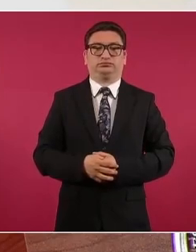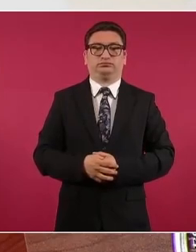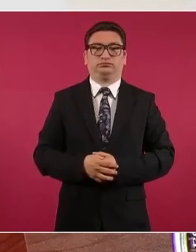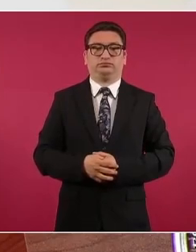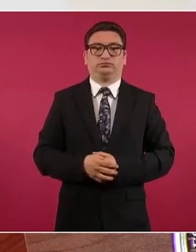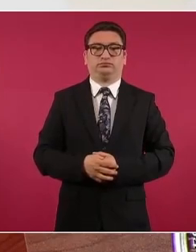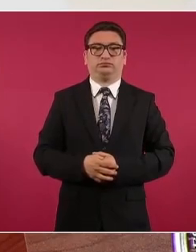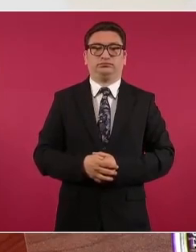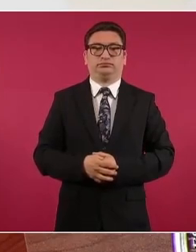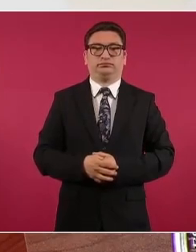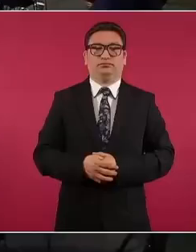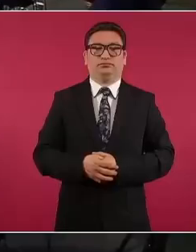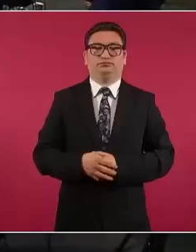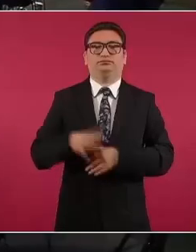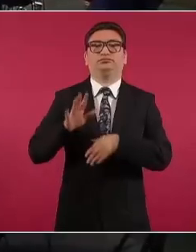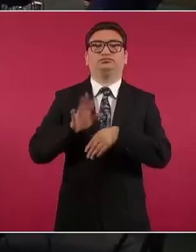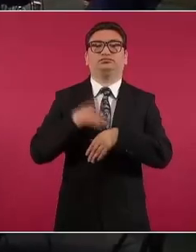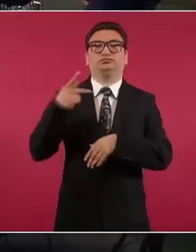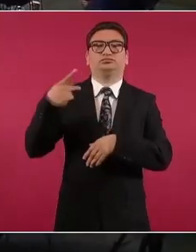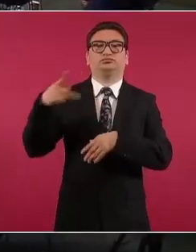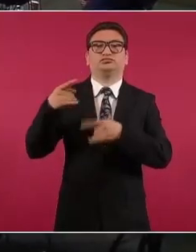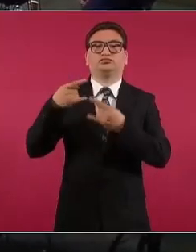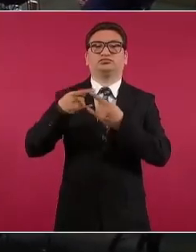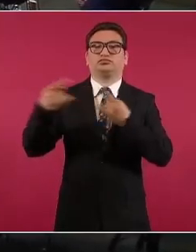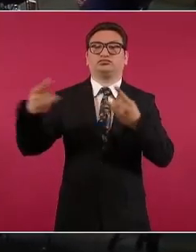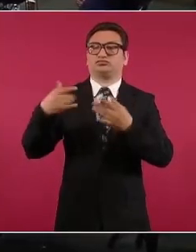por su trayectoria de